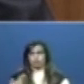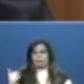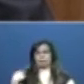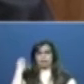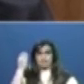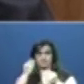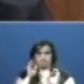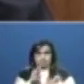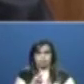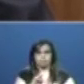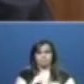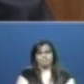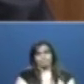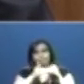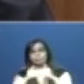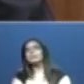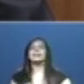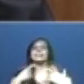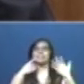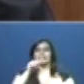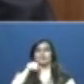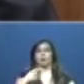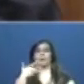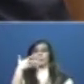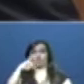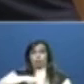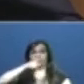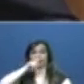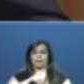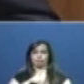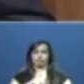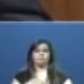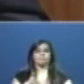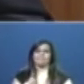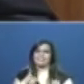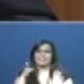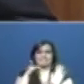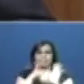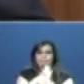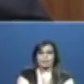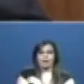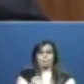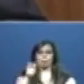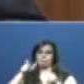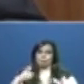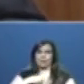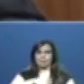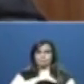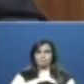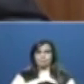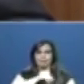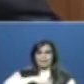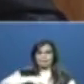previsto al 6,5 por como objetivo para 2013 supone librar a los españoles este